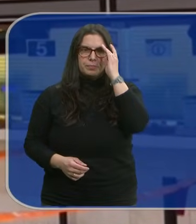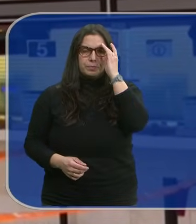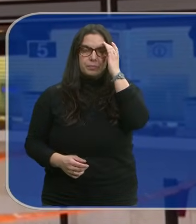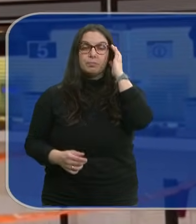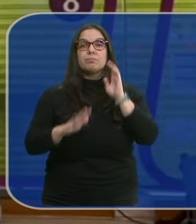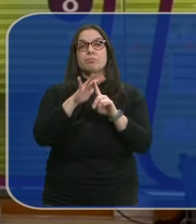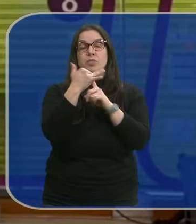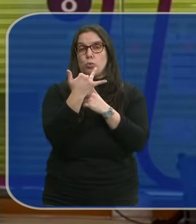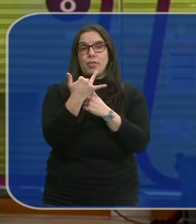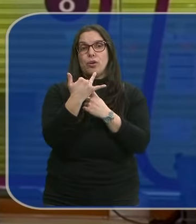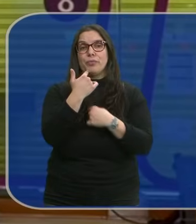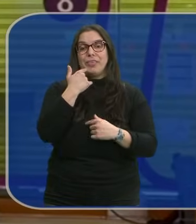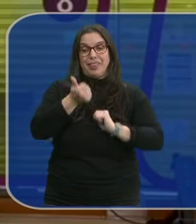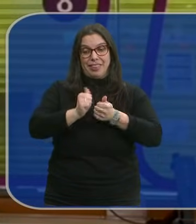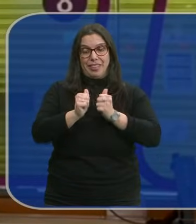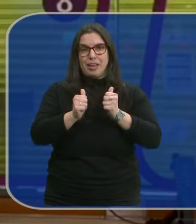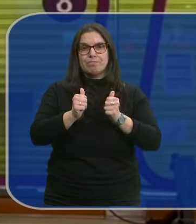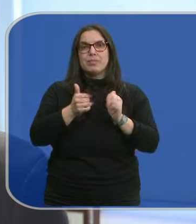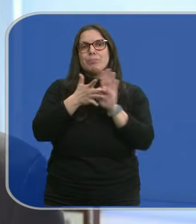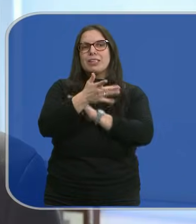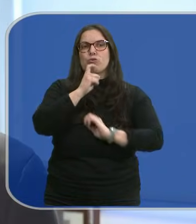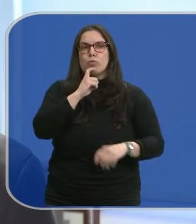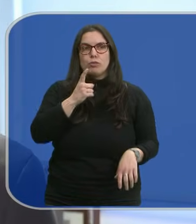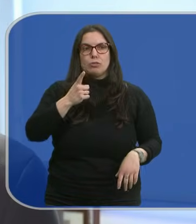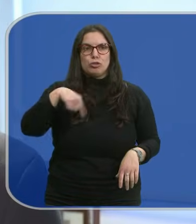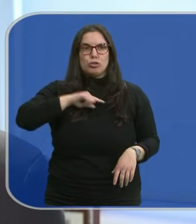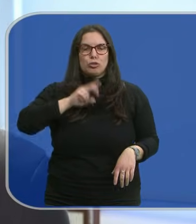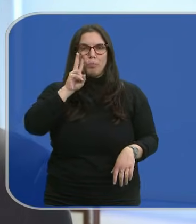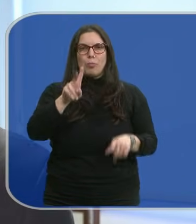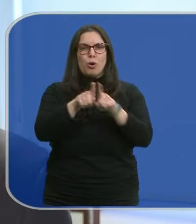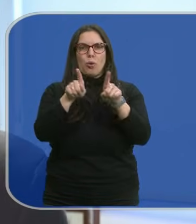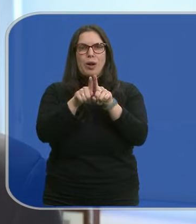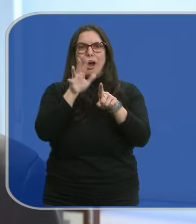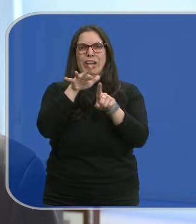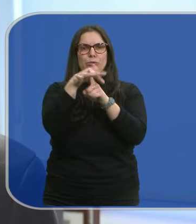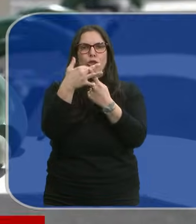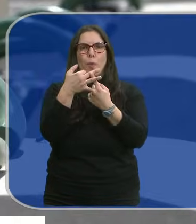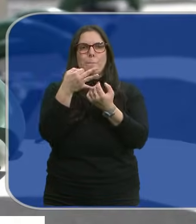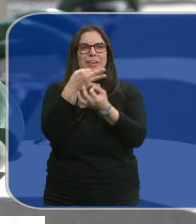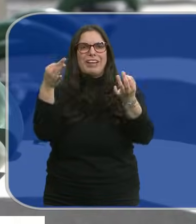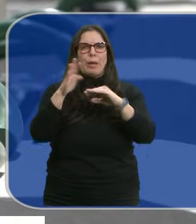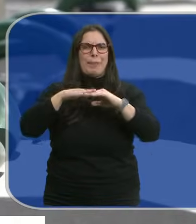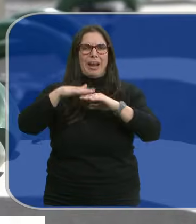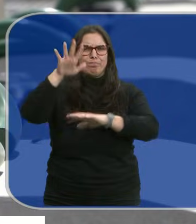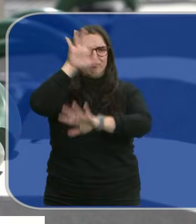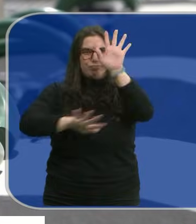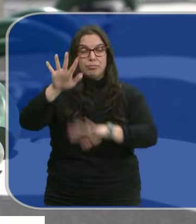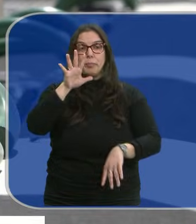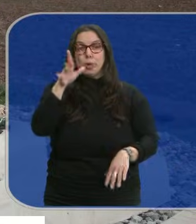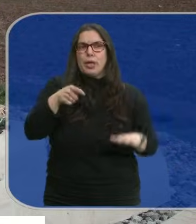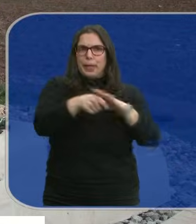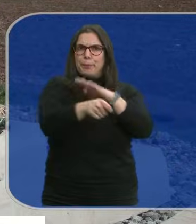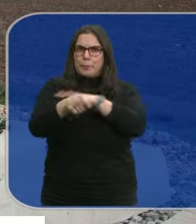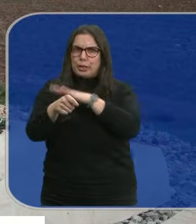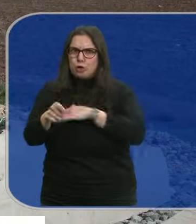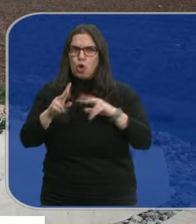Una situación que los maquinistas definen así. Estamos viviendo, yo creo que la tormenta perfecta en el ferrocarril. Porque es verdad que la inversión está siendo